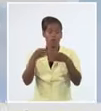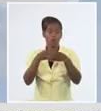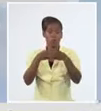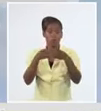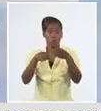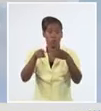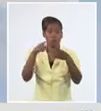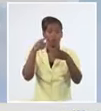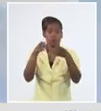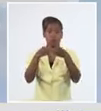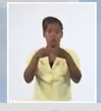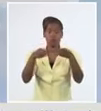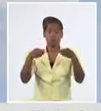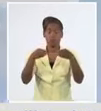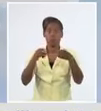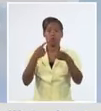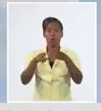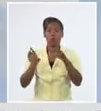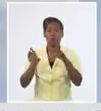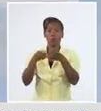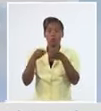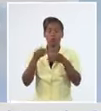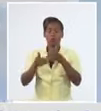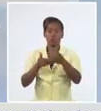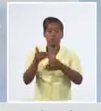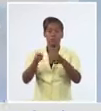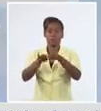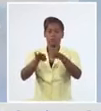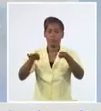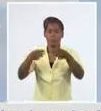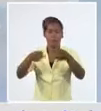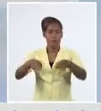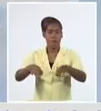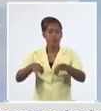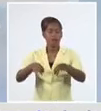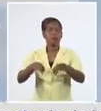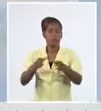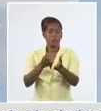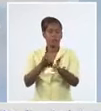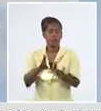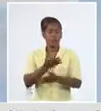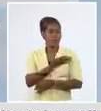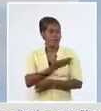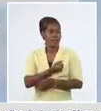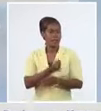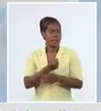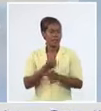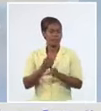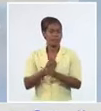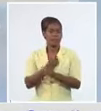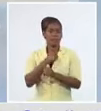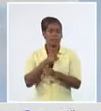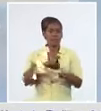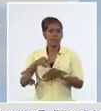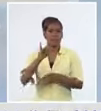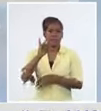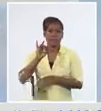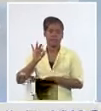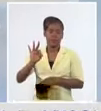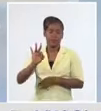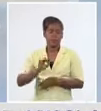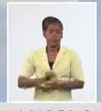45.971, con una evolución clínica estable. Se acumulan lamentablemente con los 78 fallecidos